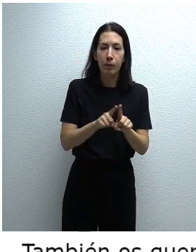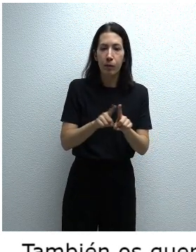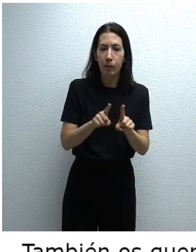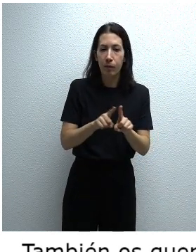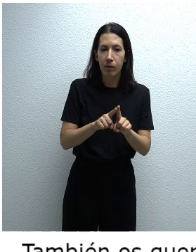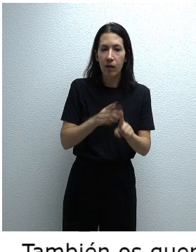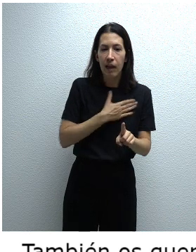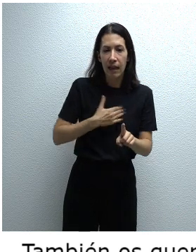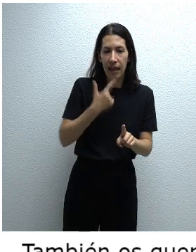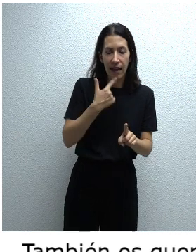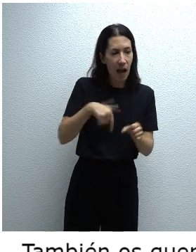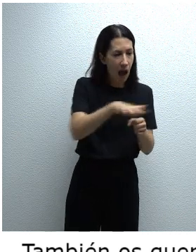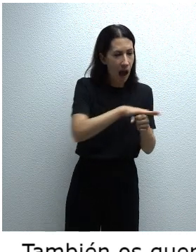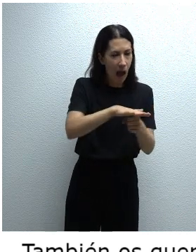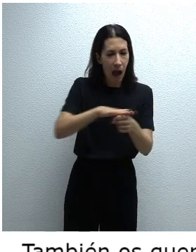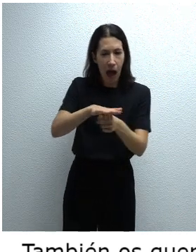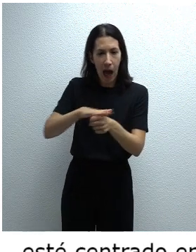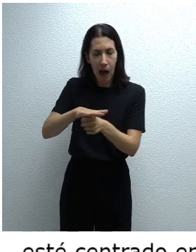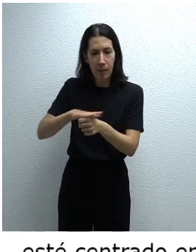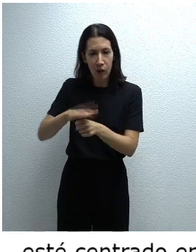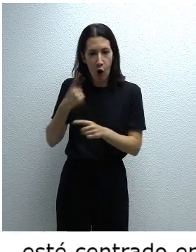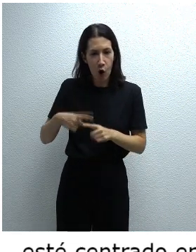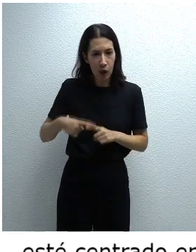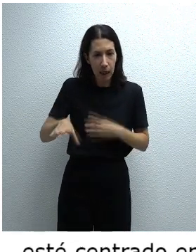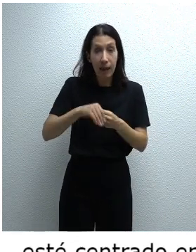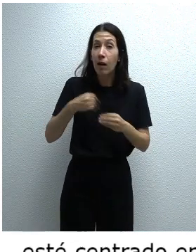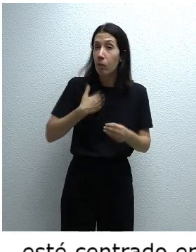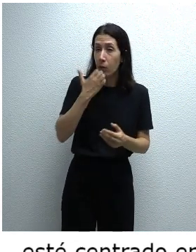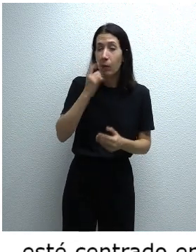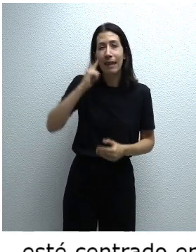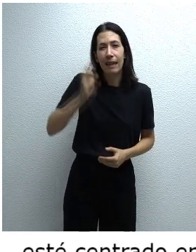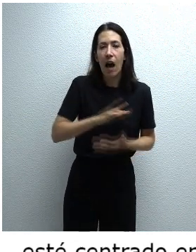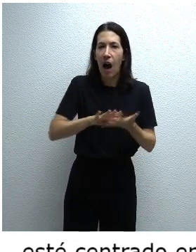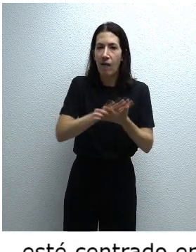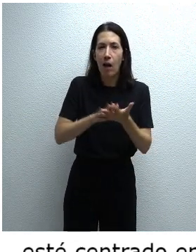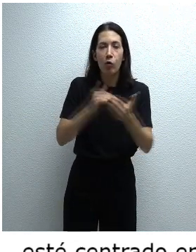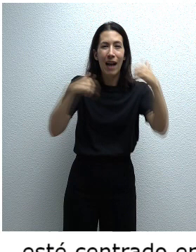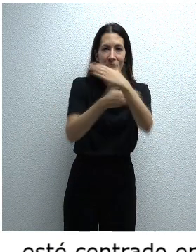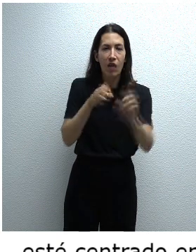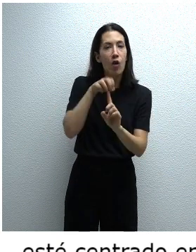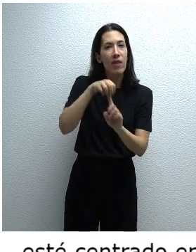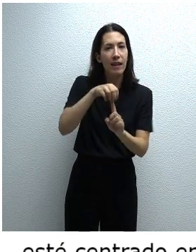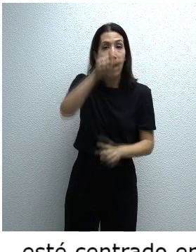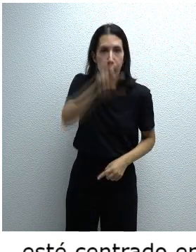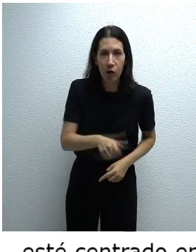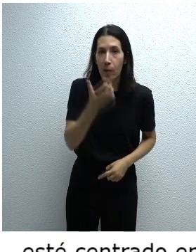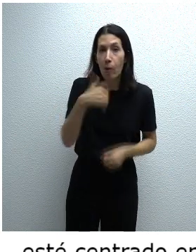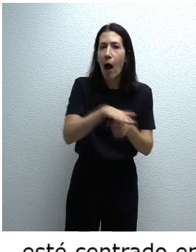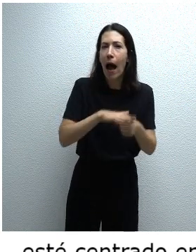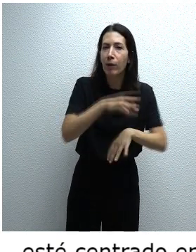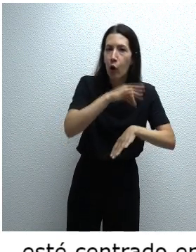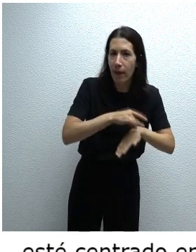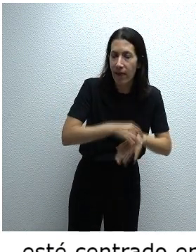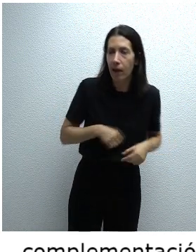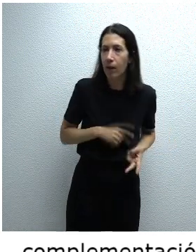complementación de otros campos, porque estamos oyendo hablar mucho de atención centrada en la persona en medicina, atención centrada en el